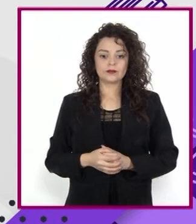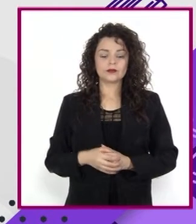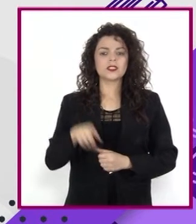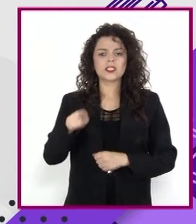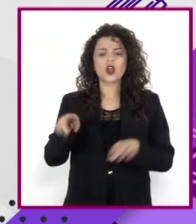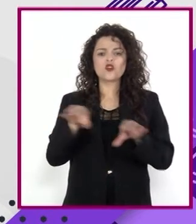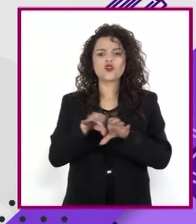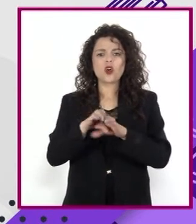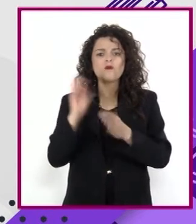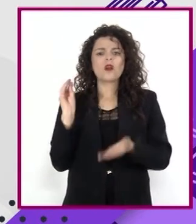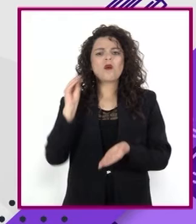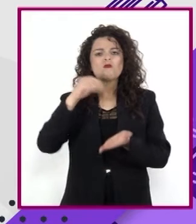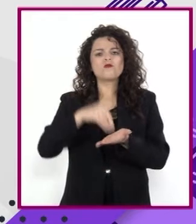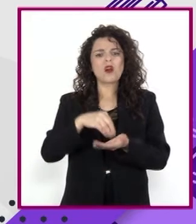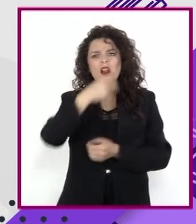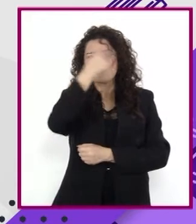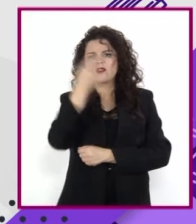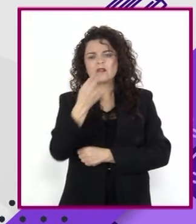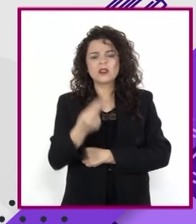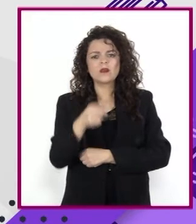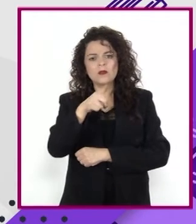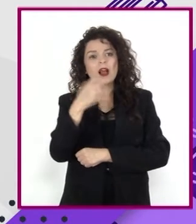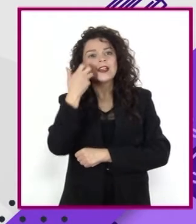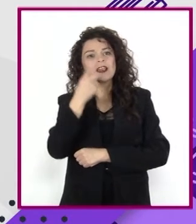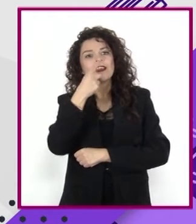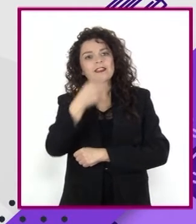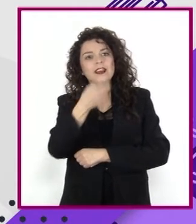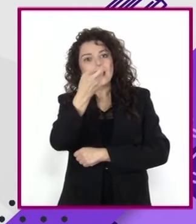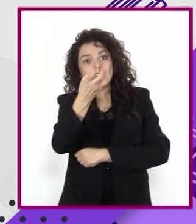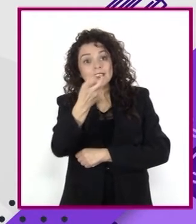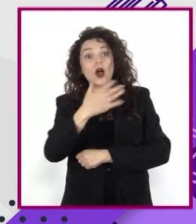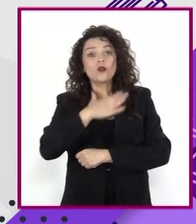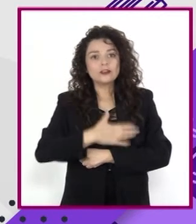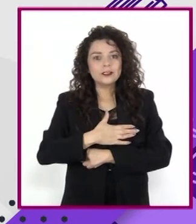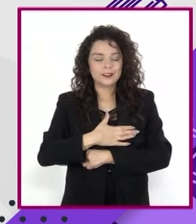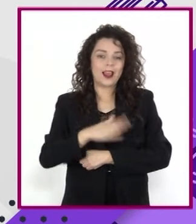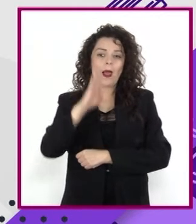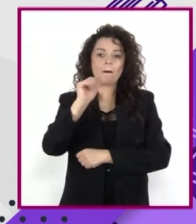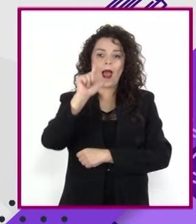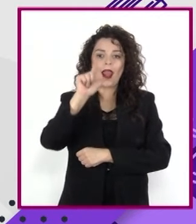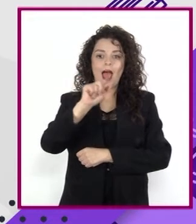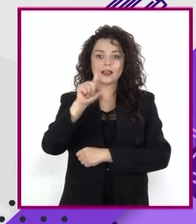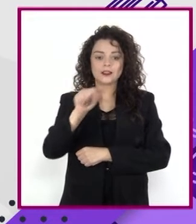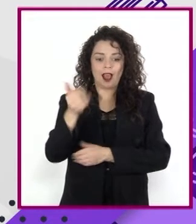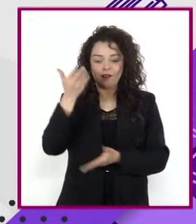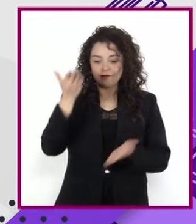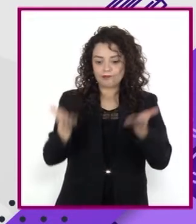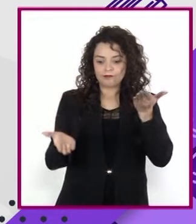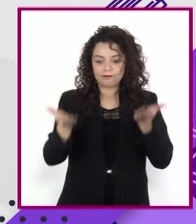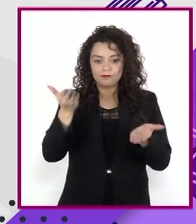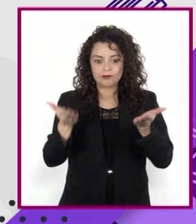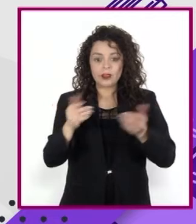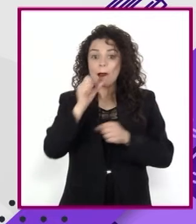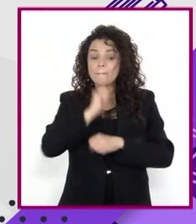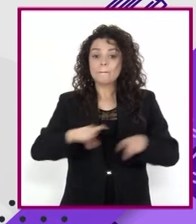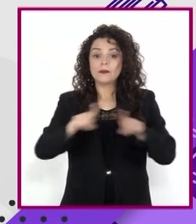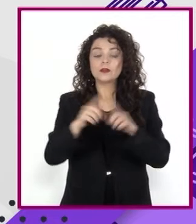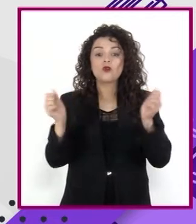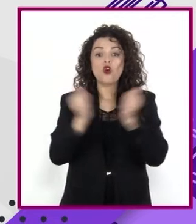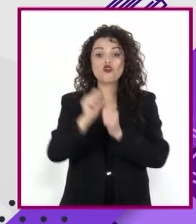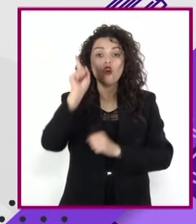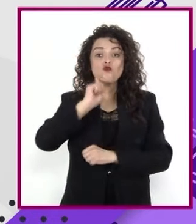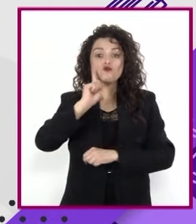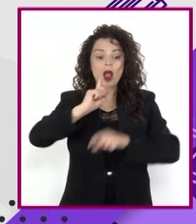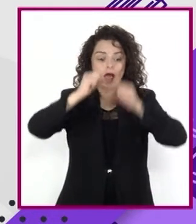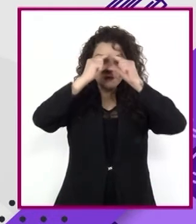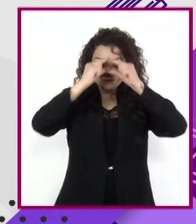representa con una balanza, como la que vemos ahora en pantalla. También lo hacen con una mujer con los ojos vendados que